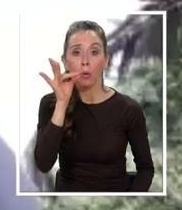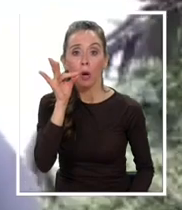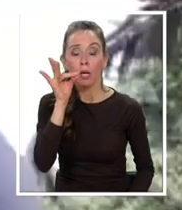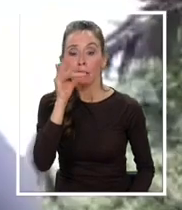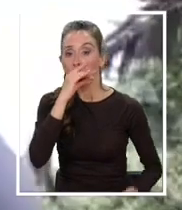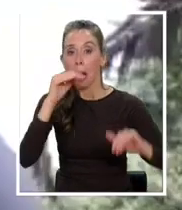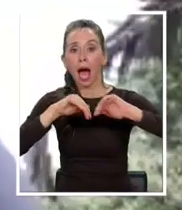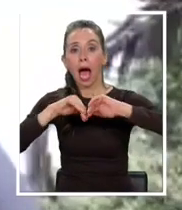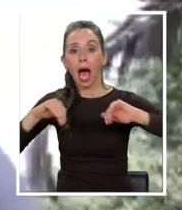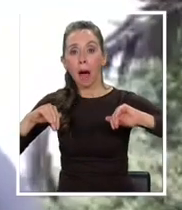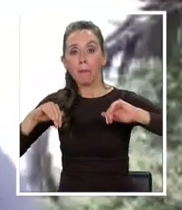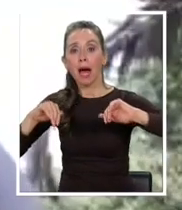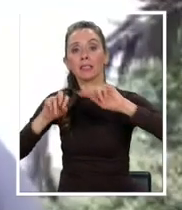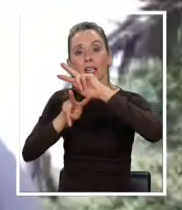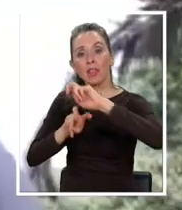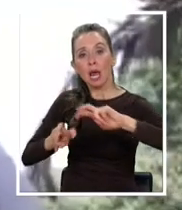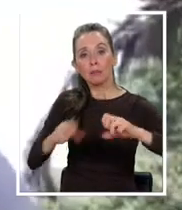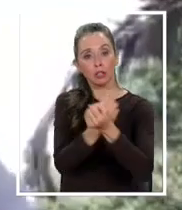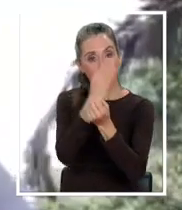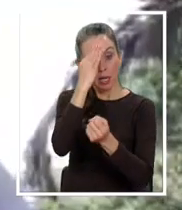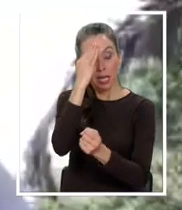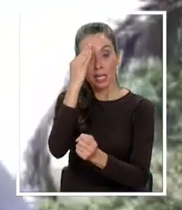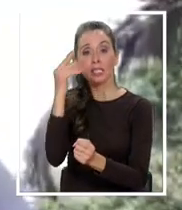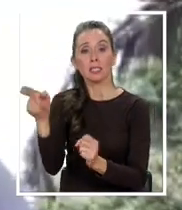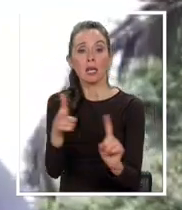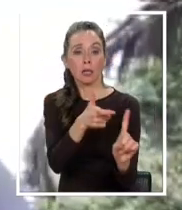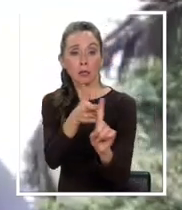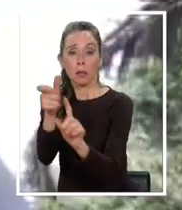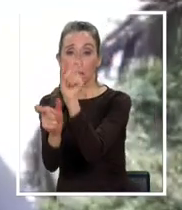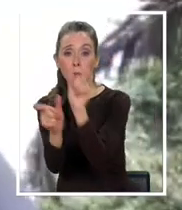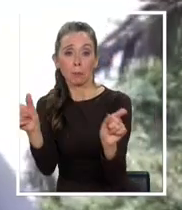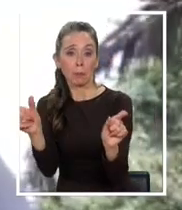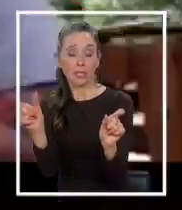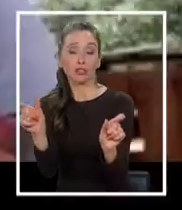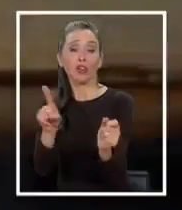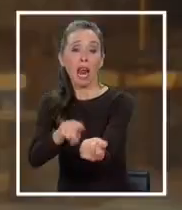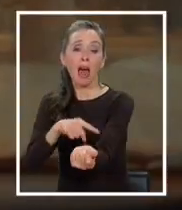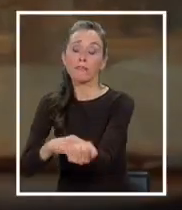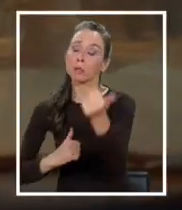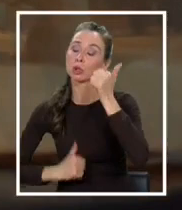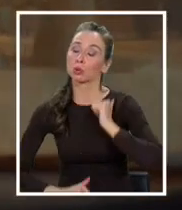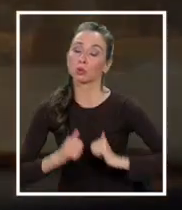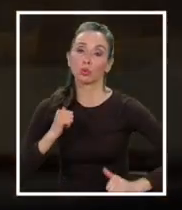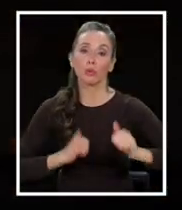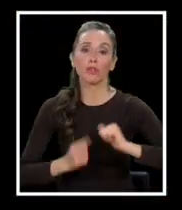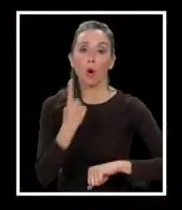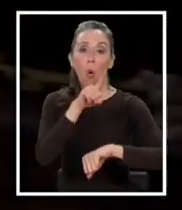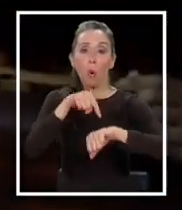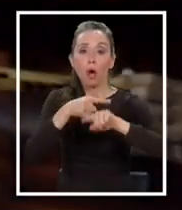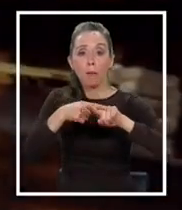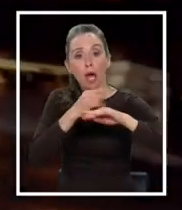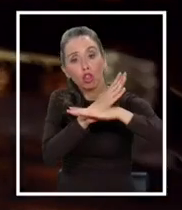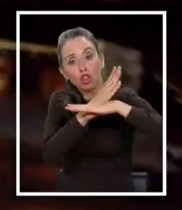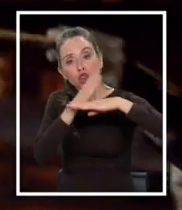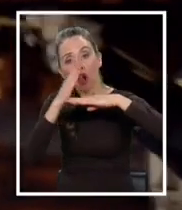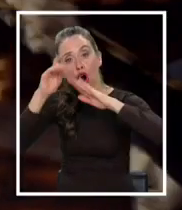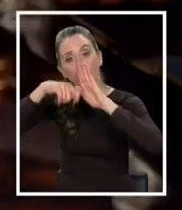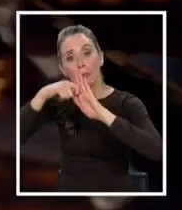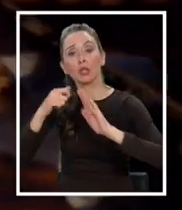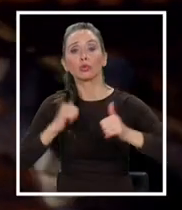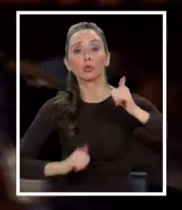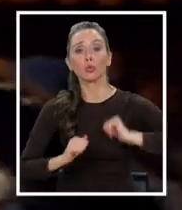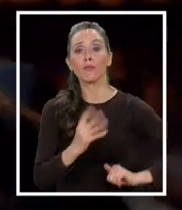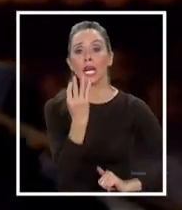más allá del caso policial, del drama familiar que vivieron estas personas. En una hora y media se relata el padecimiento de